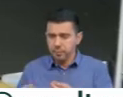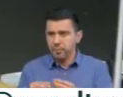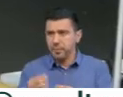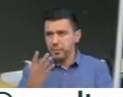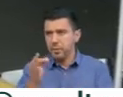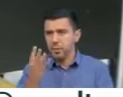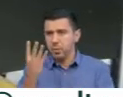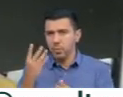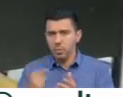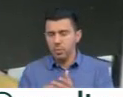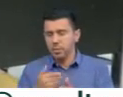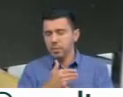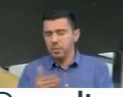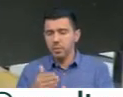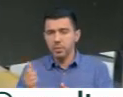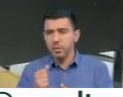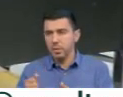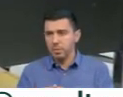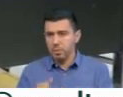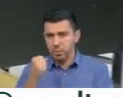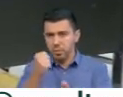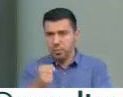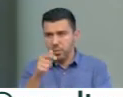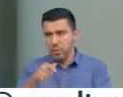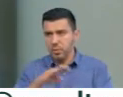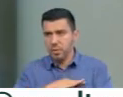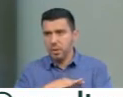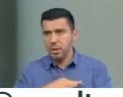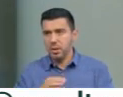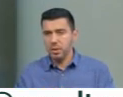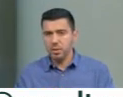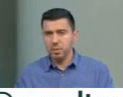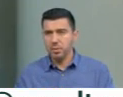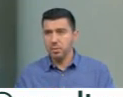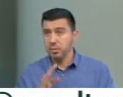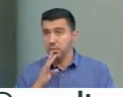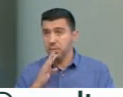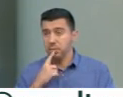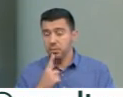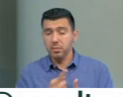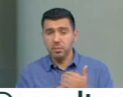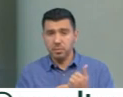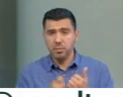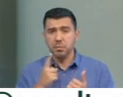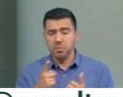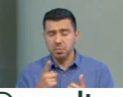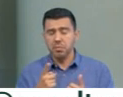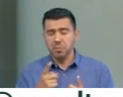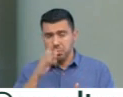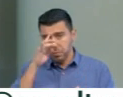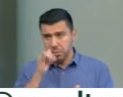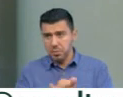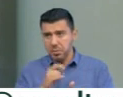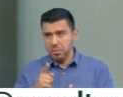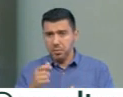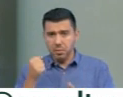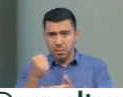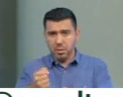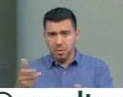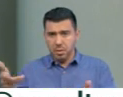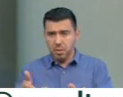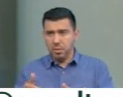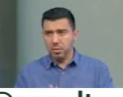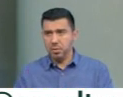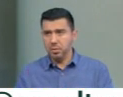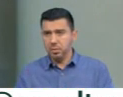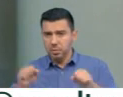millones de pesos al presupuesto de la alcaldía. Confiamos en que esta adición se pueda aprobar y podamos superar, digamos,